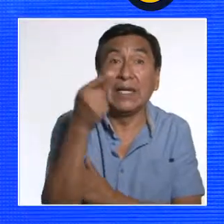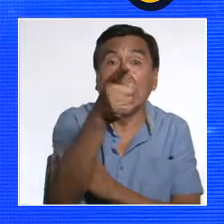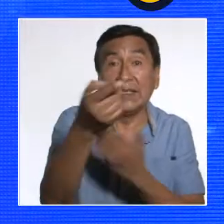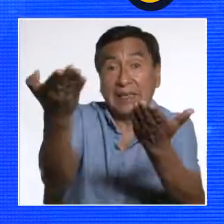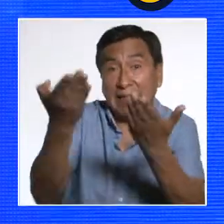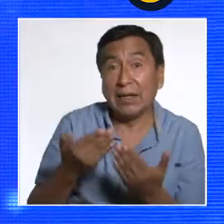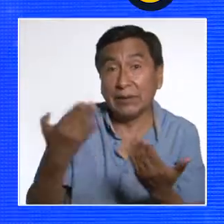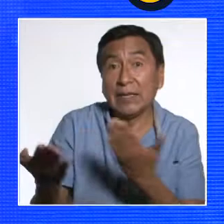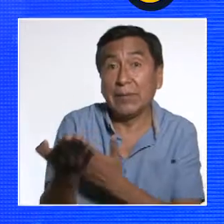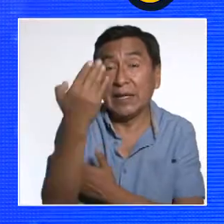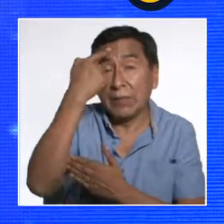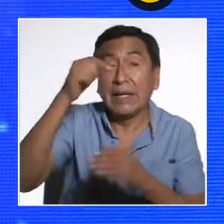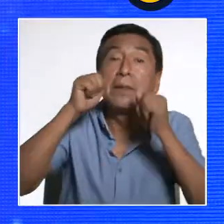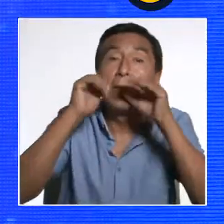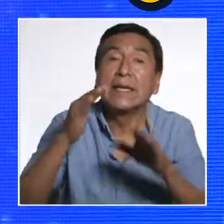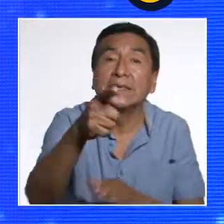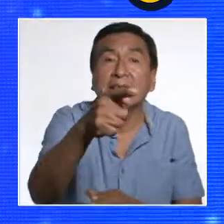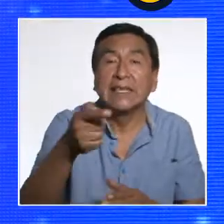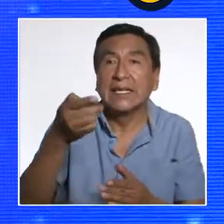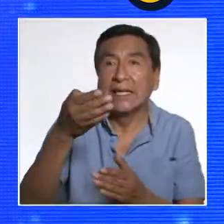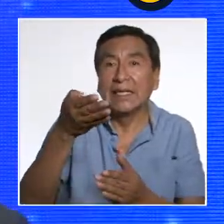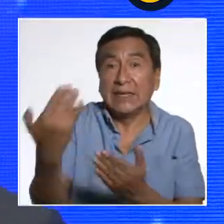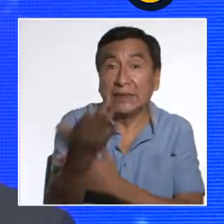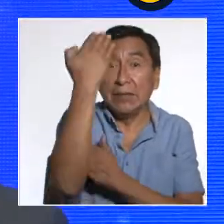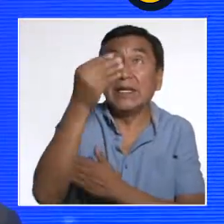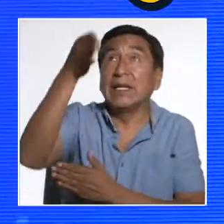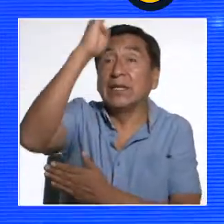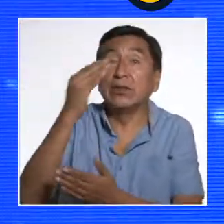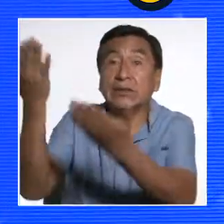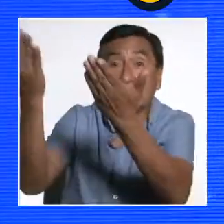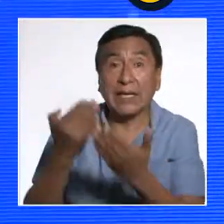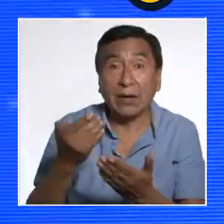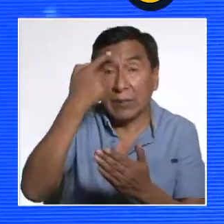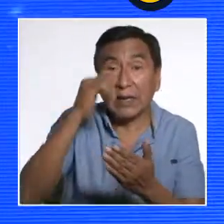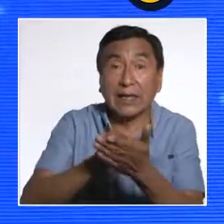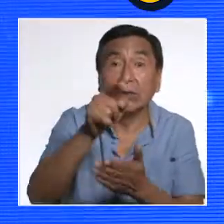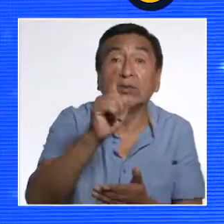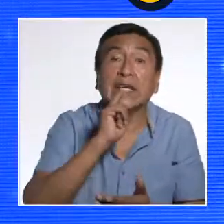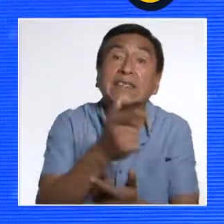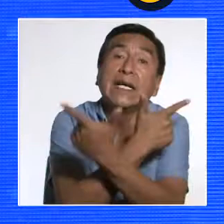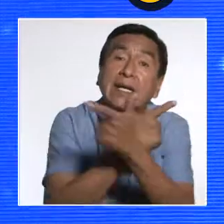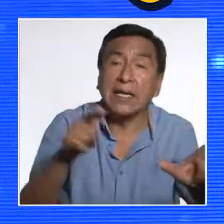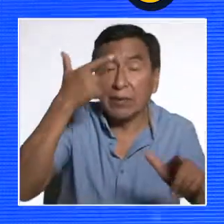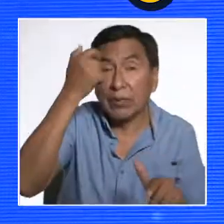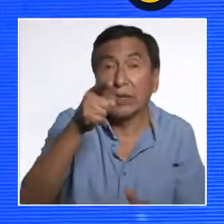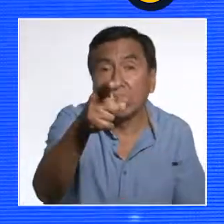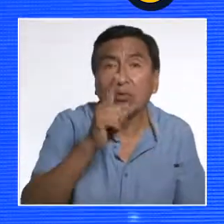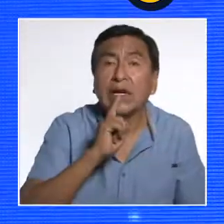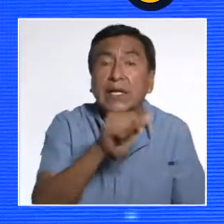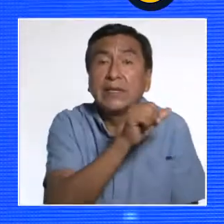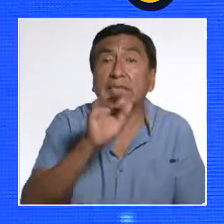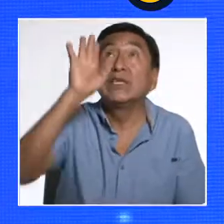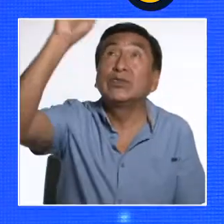para bendecirte. En esta mañana te trajo a este lugar para que seas libre, porque tú eres su hijo. Él ha venido